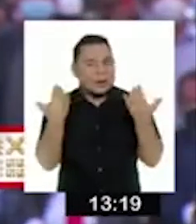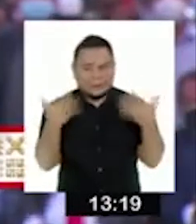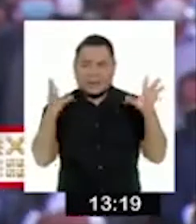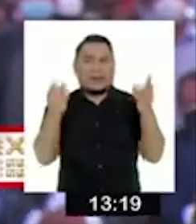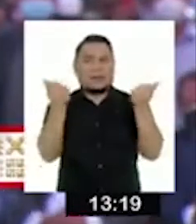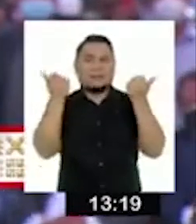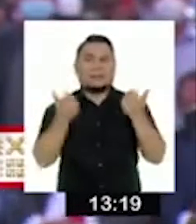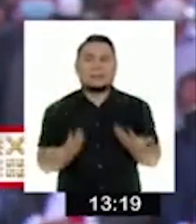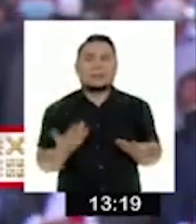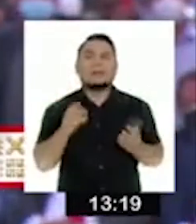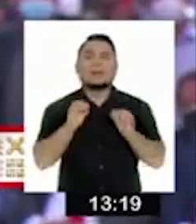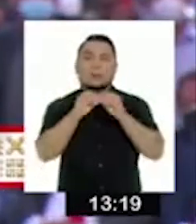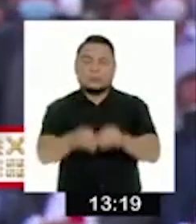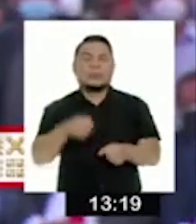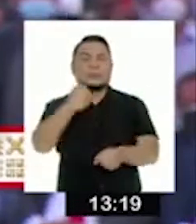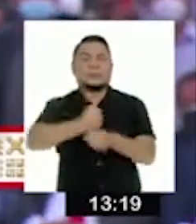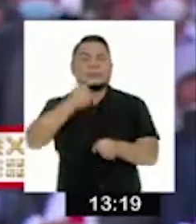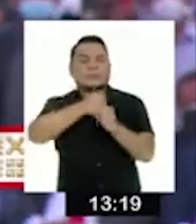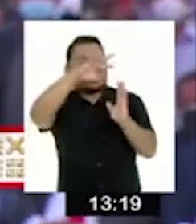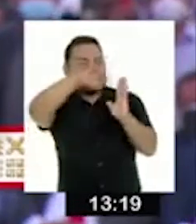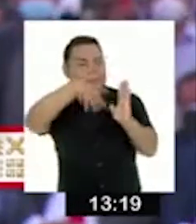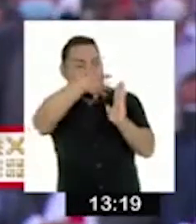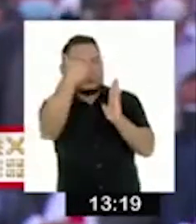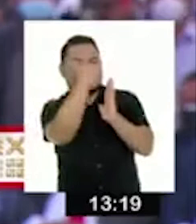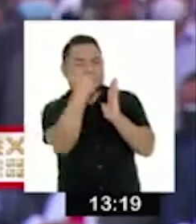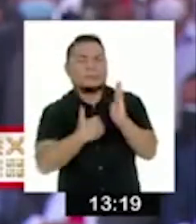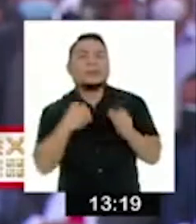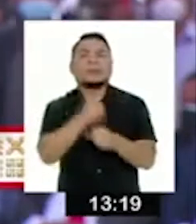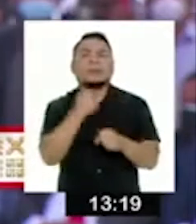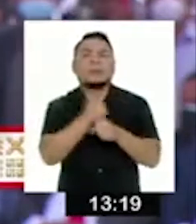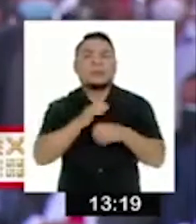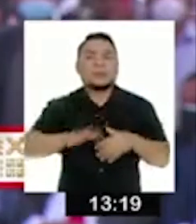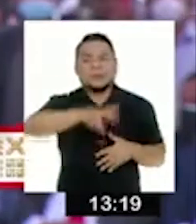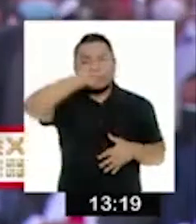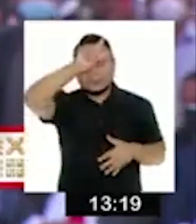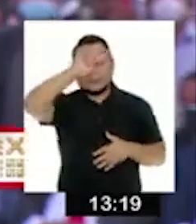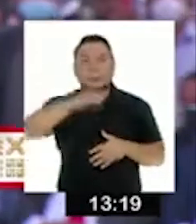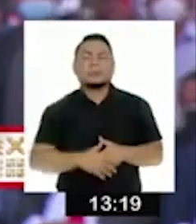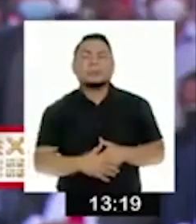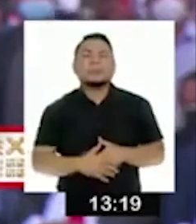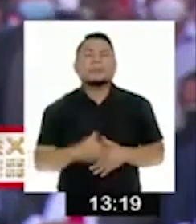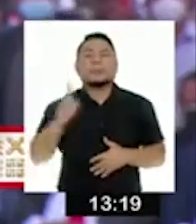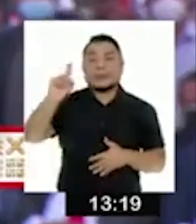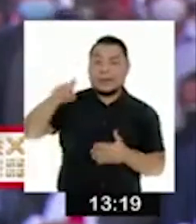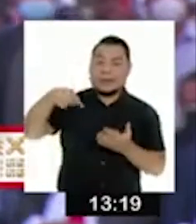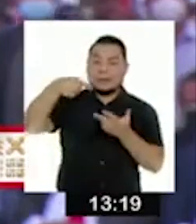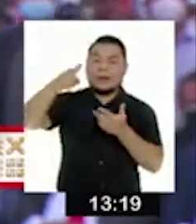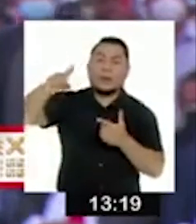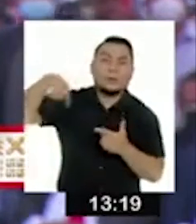de una vez por todas, agendamos lo que tenemos que trabajar por el Perú. Y la semana